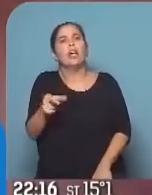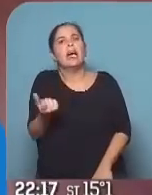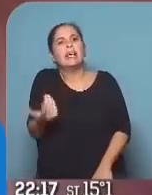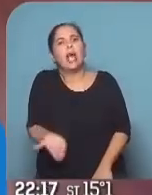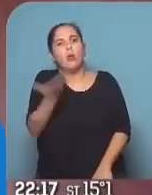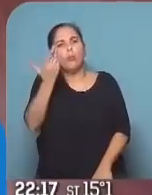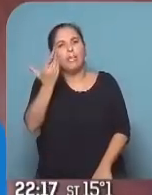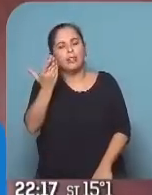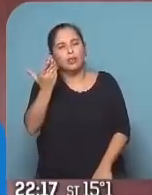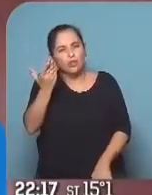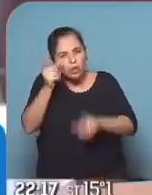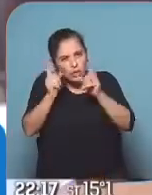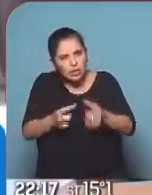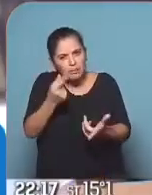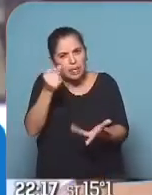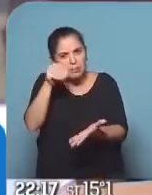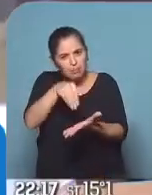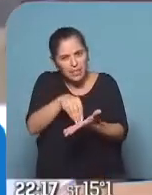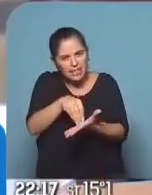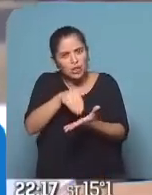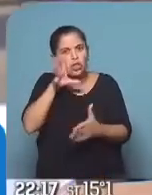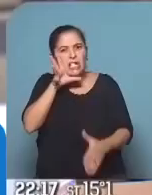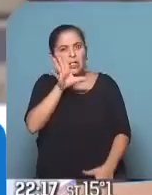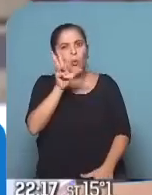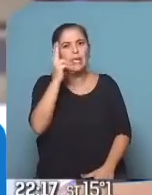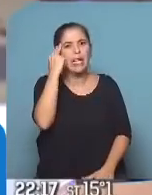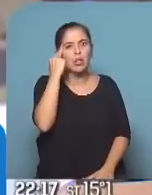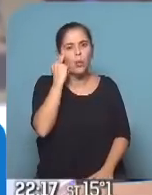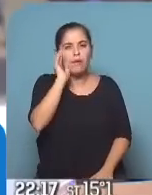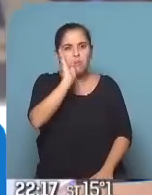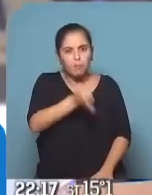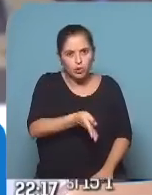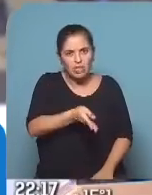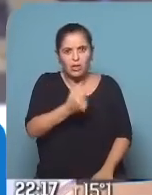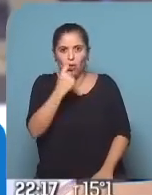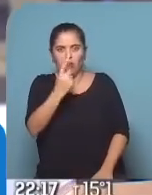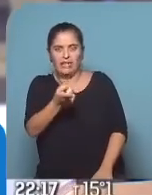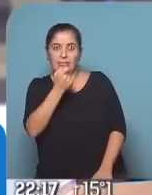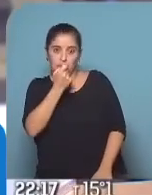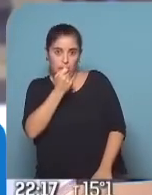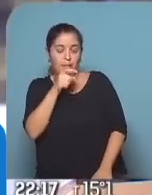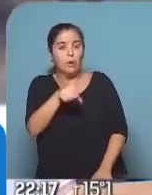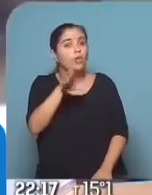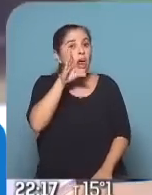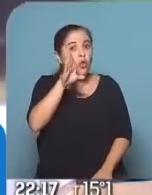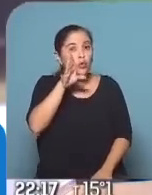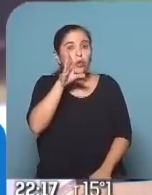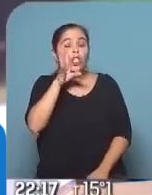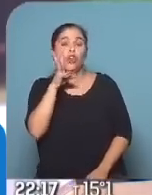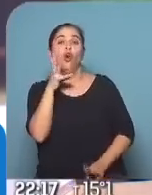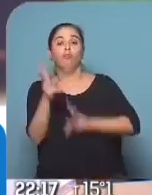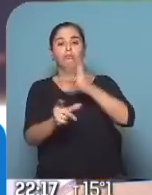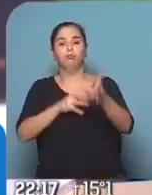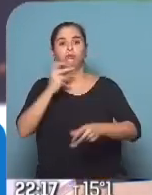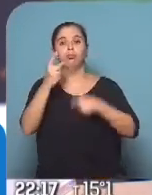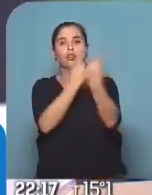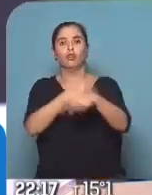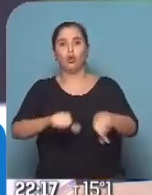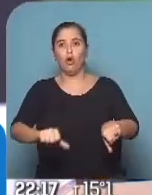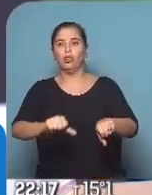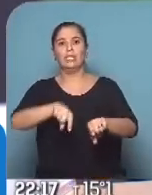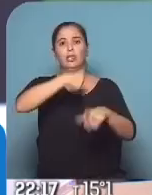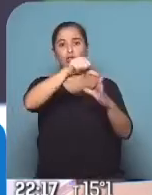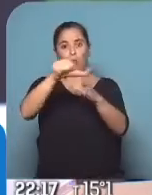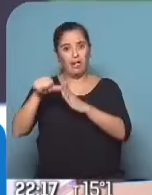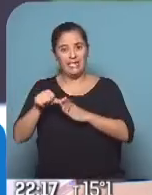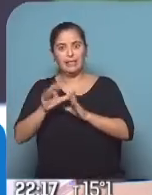25%, 59% sobre todos los bienes que comprara Estados Unidos del mundo. La recesión nacional pasó a ser